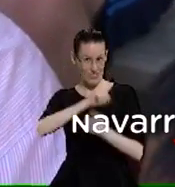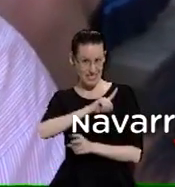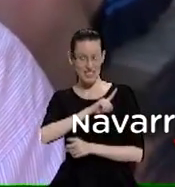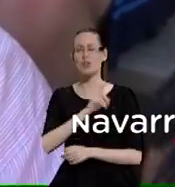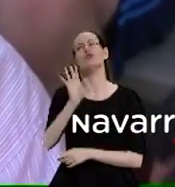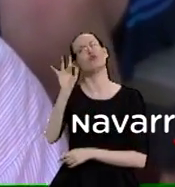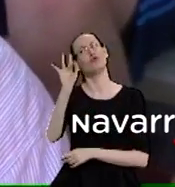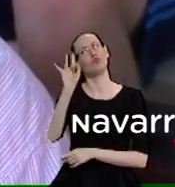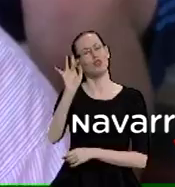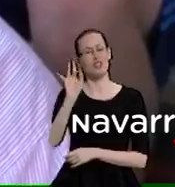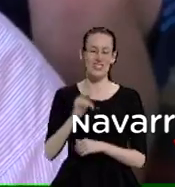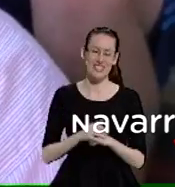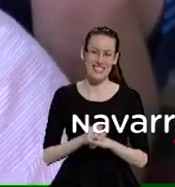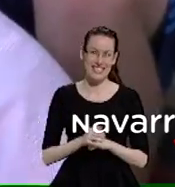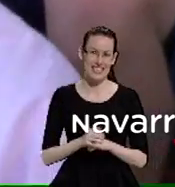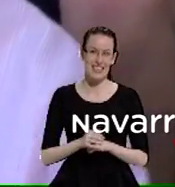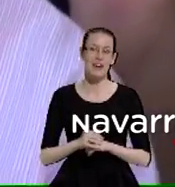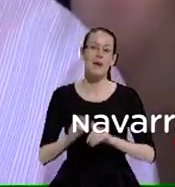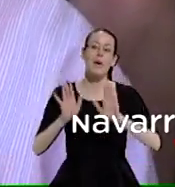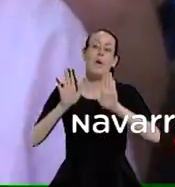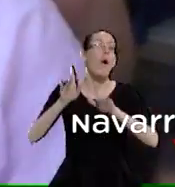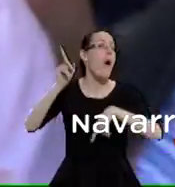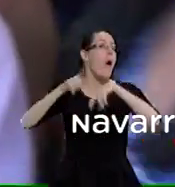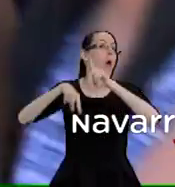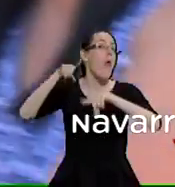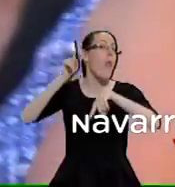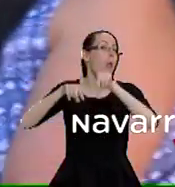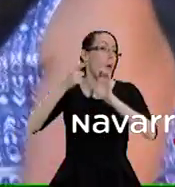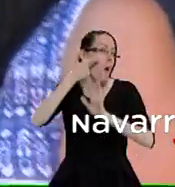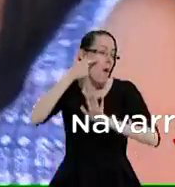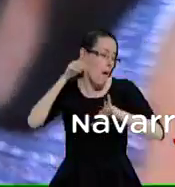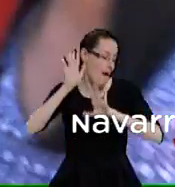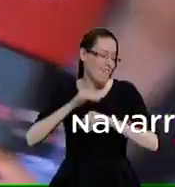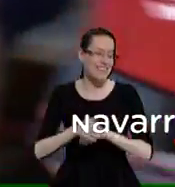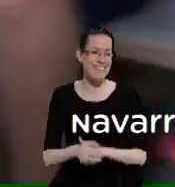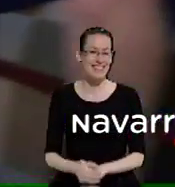claro que le salvaría, pero... pero según cómo y qué manera.